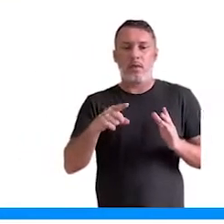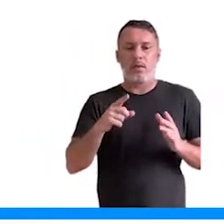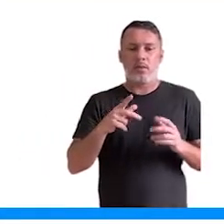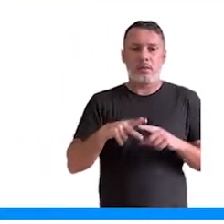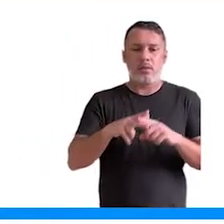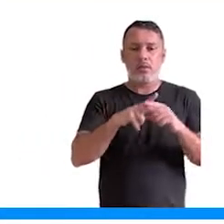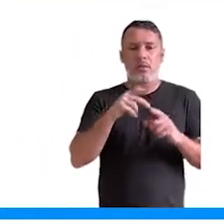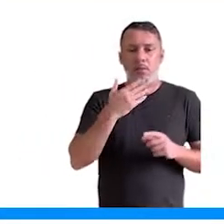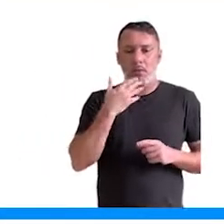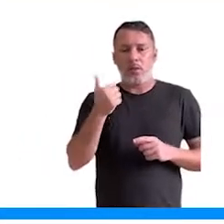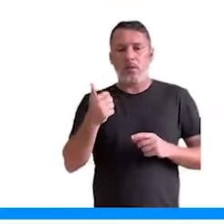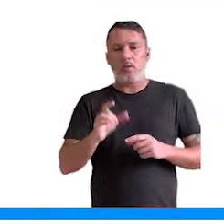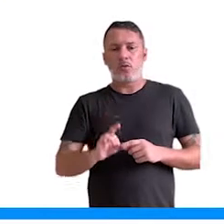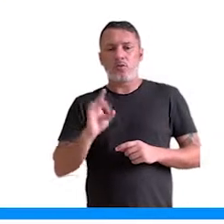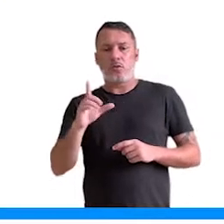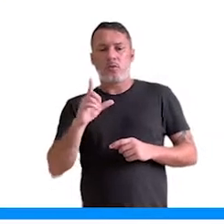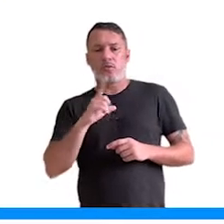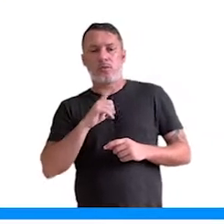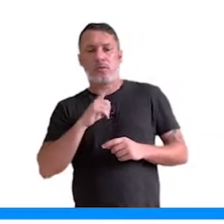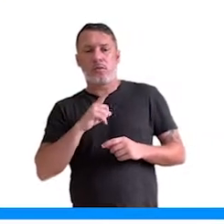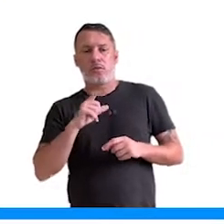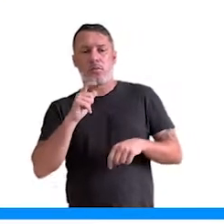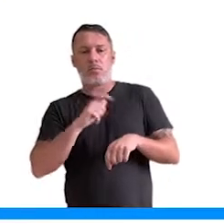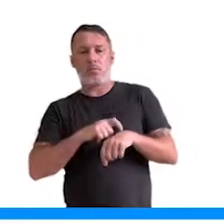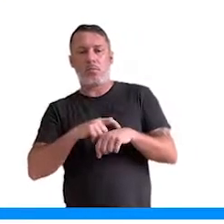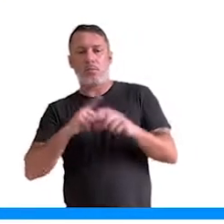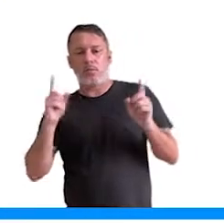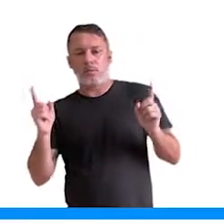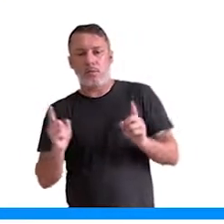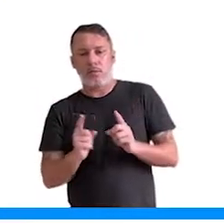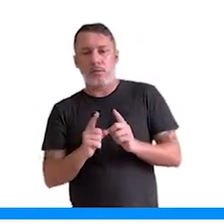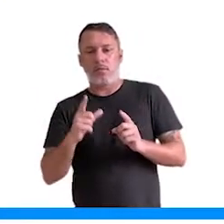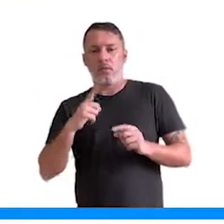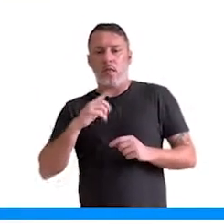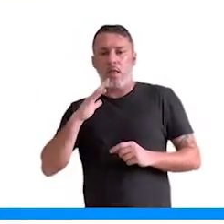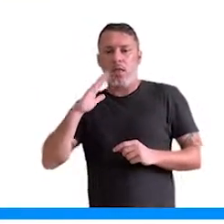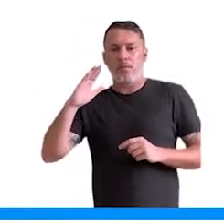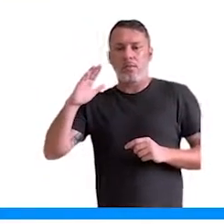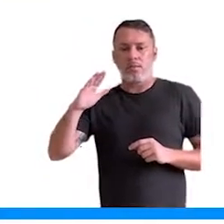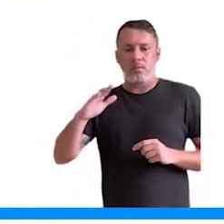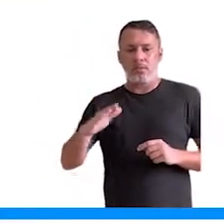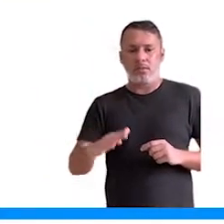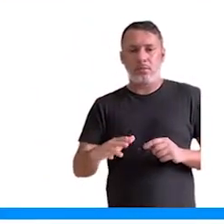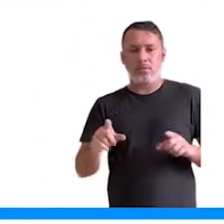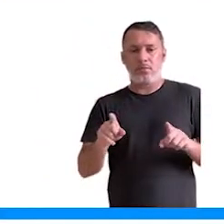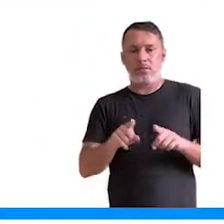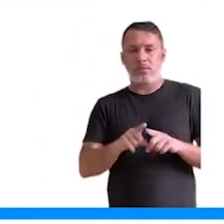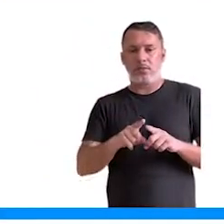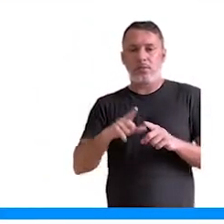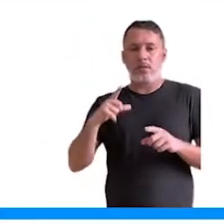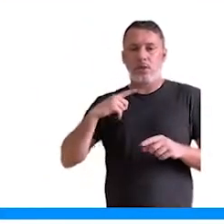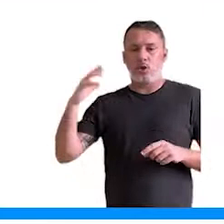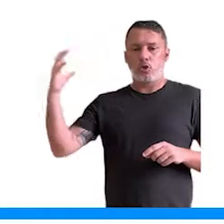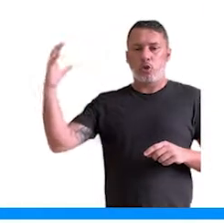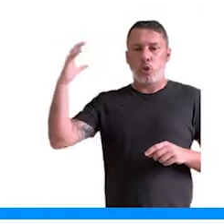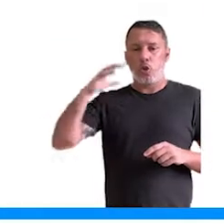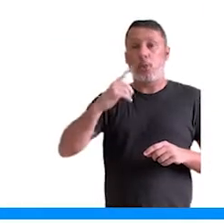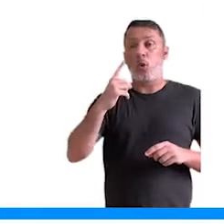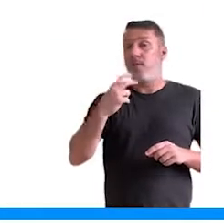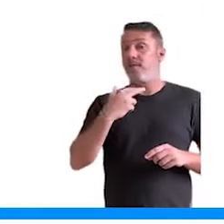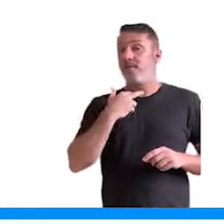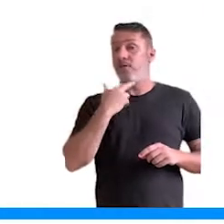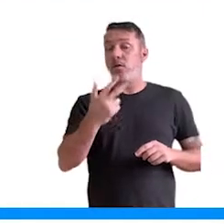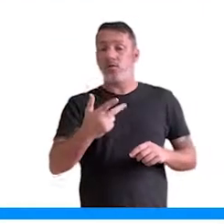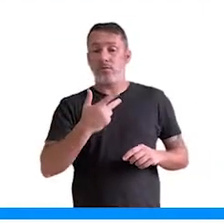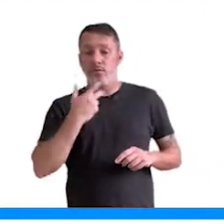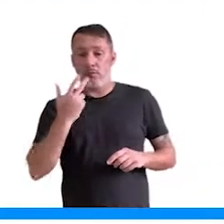veloz mediodía y apenas la contemplas, huye en entardeceres hacia pozos de sombra.